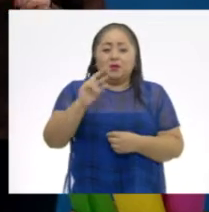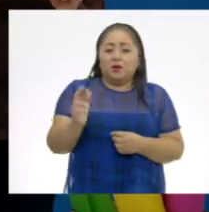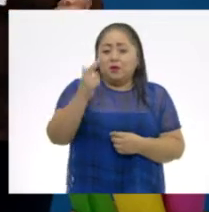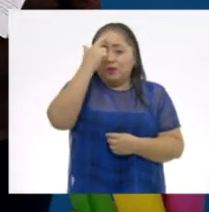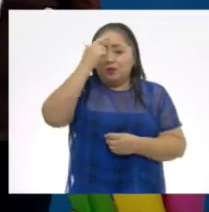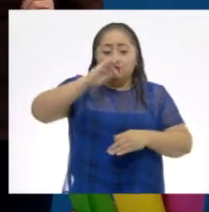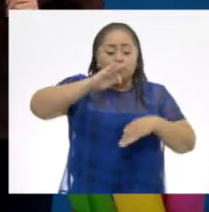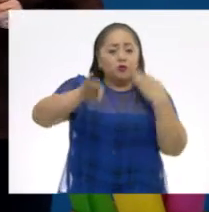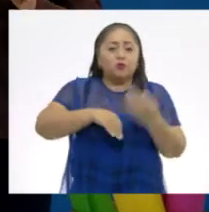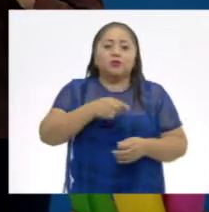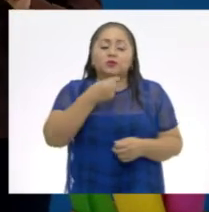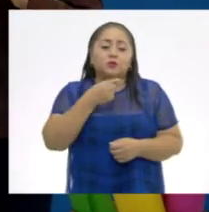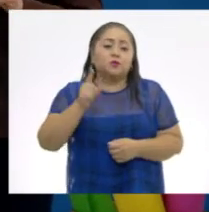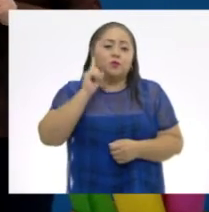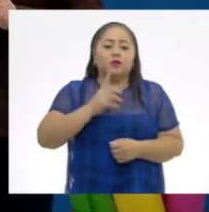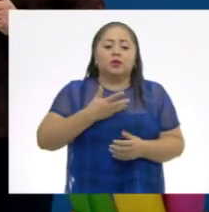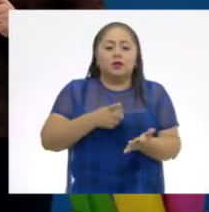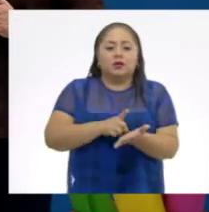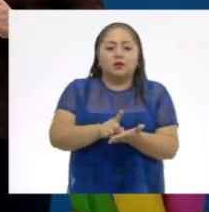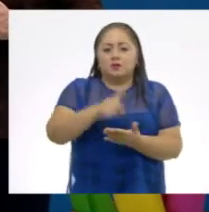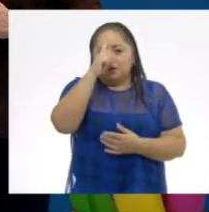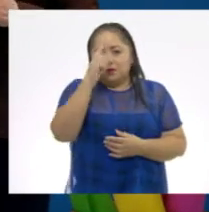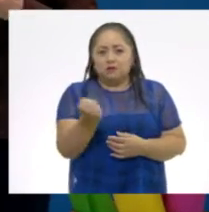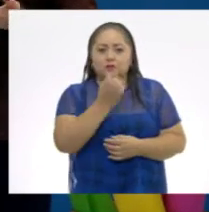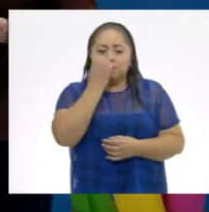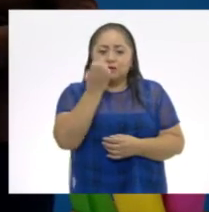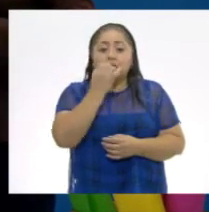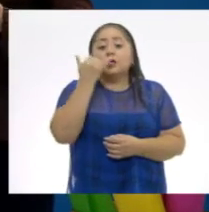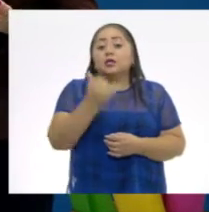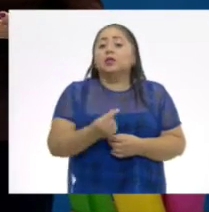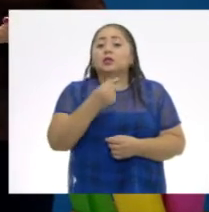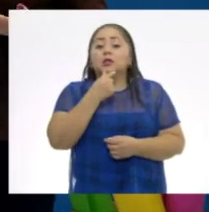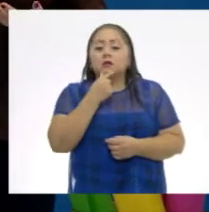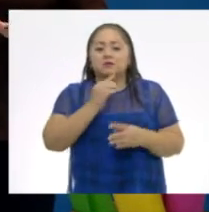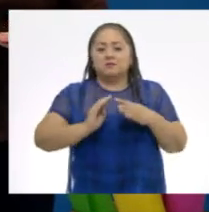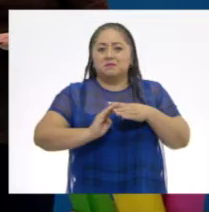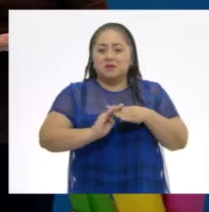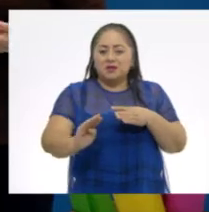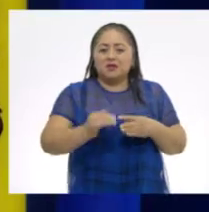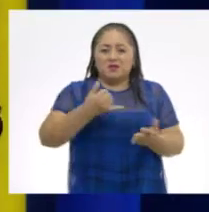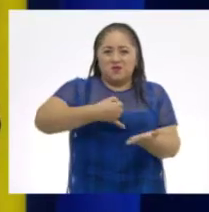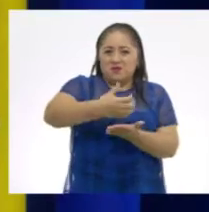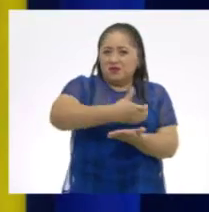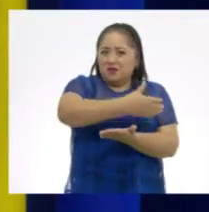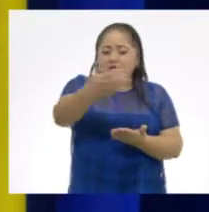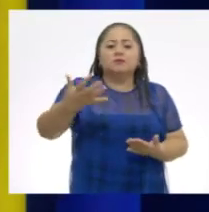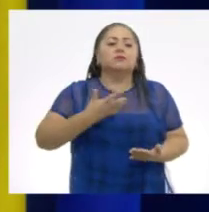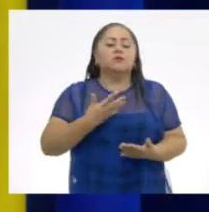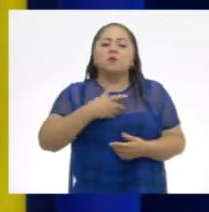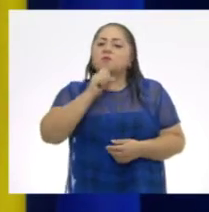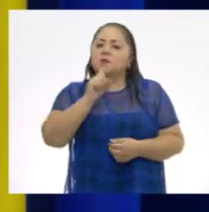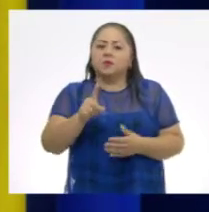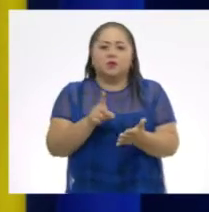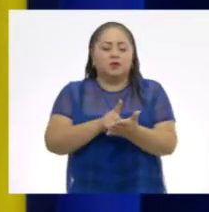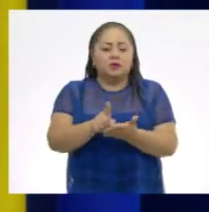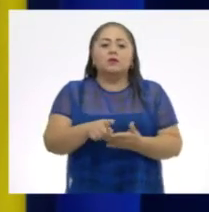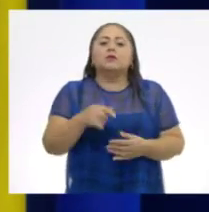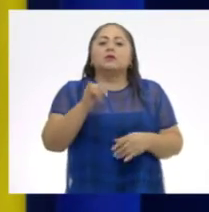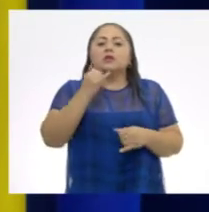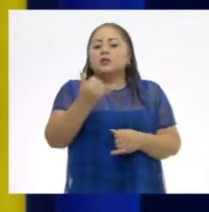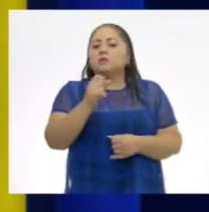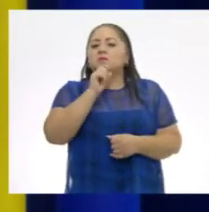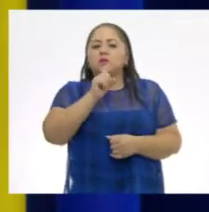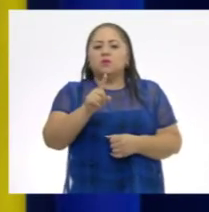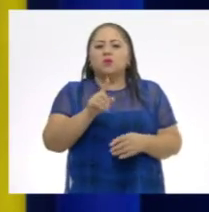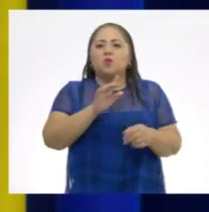que todas las niñas y niños tienen derecho a la educación y los niños migrantes y jornaleros también lo tienen. Tal y como